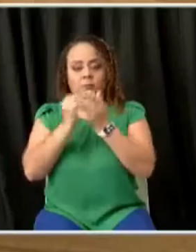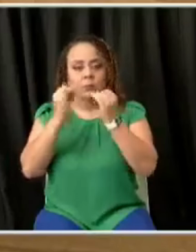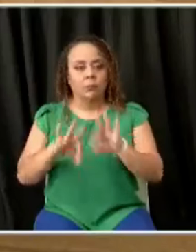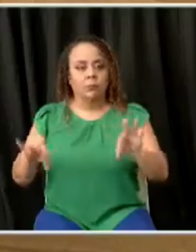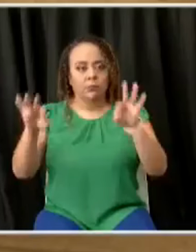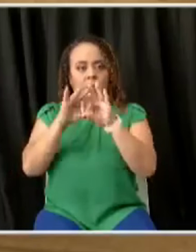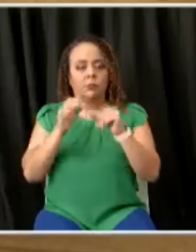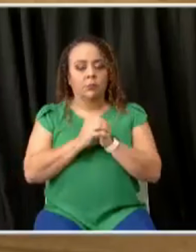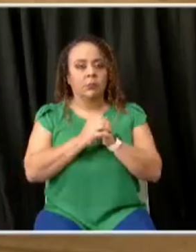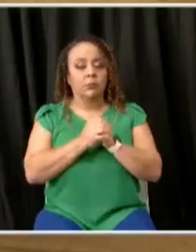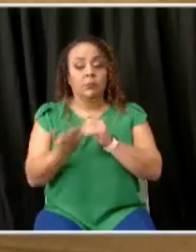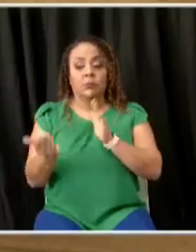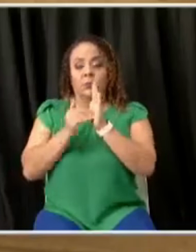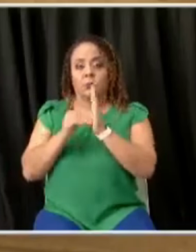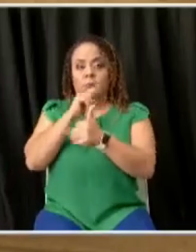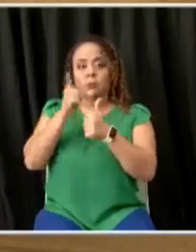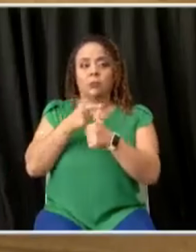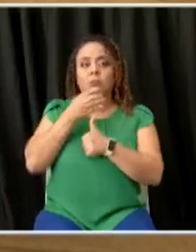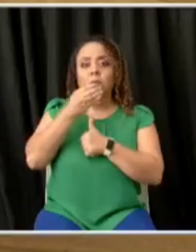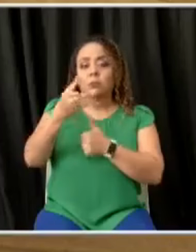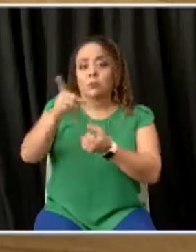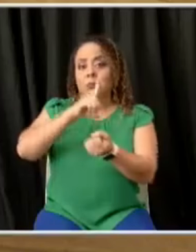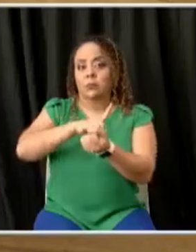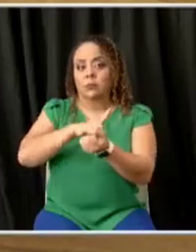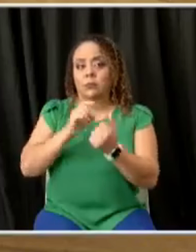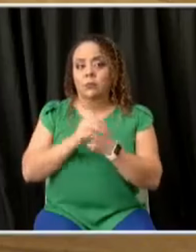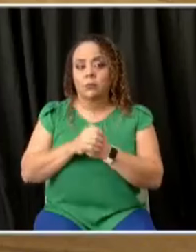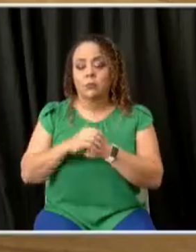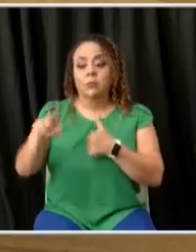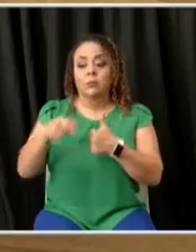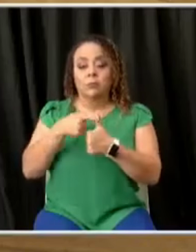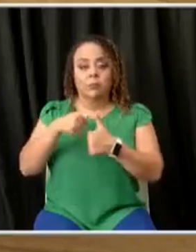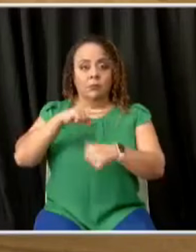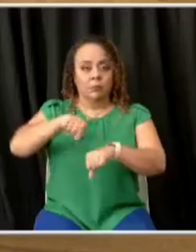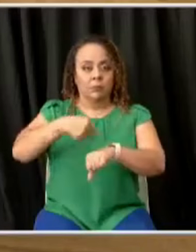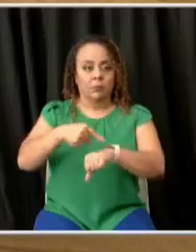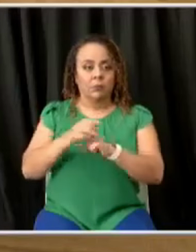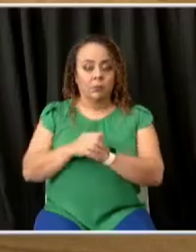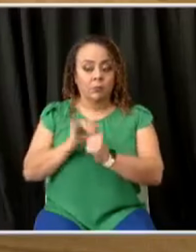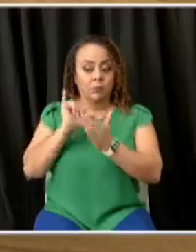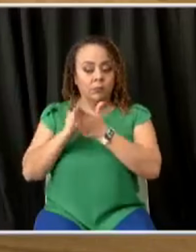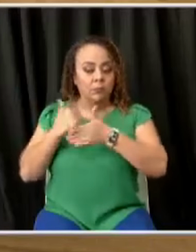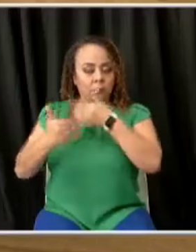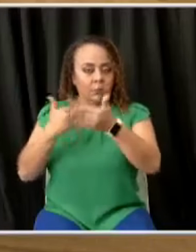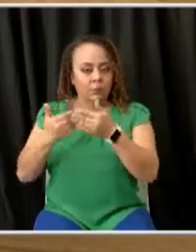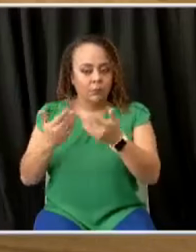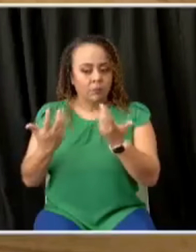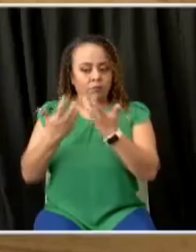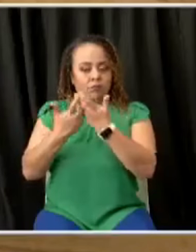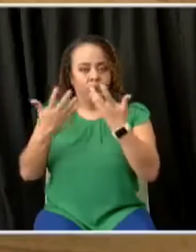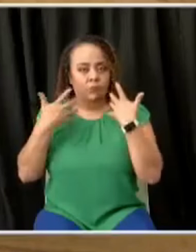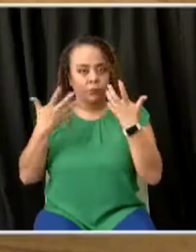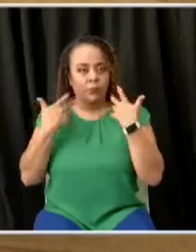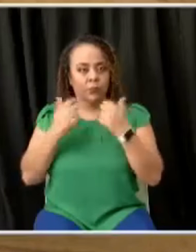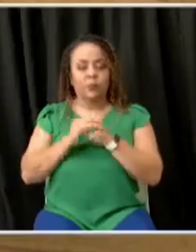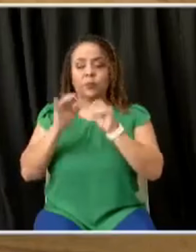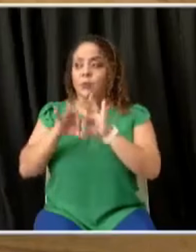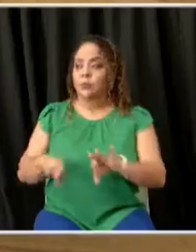importante. Retomando la primera recomendación del doctor, las primeras horas de ese proceso de aclimatación